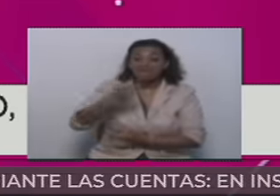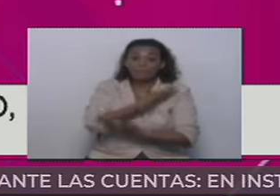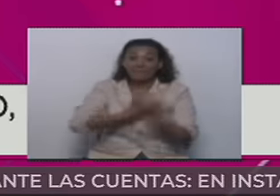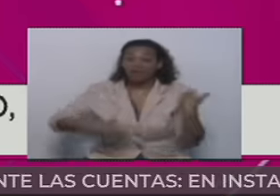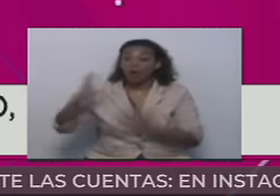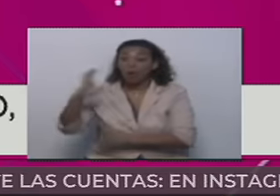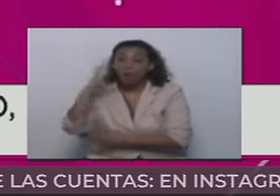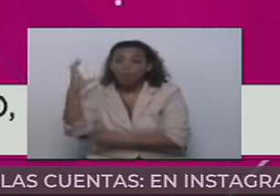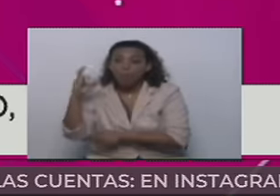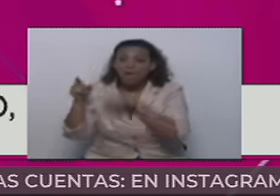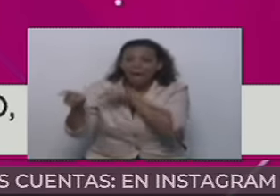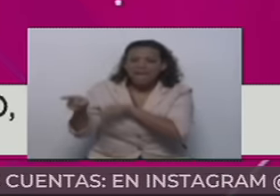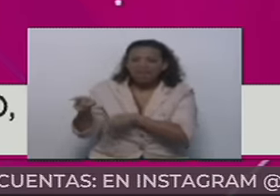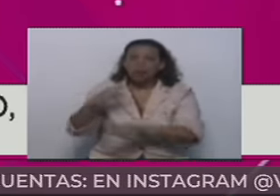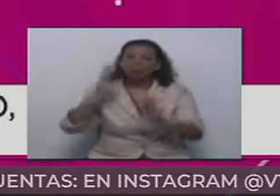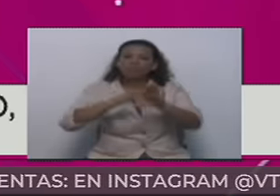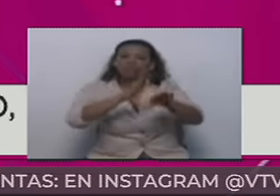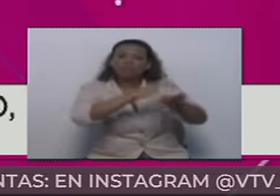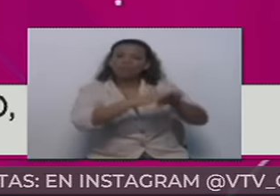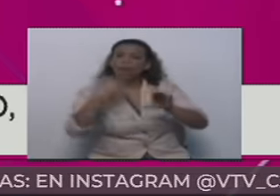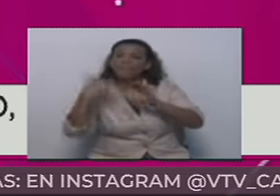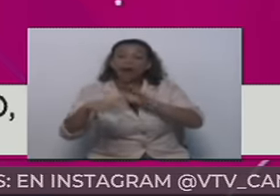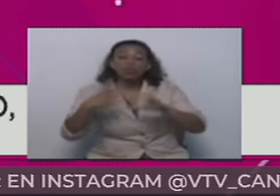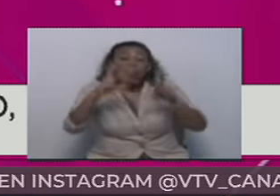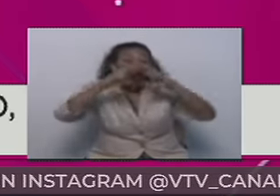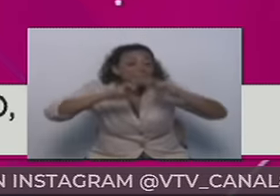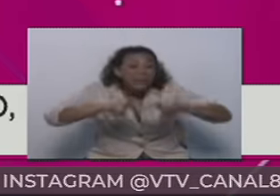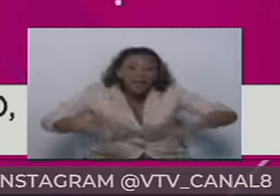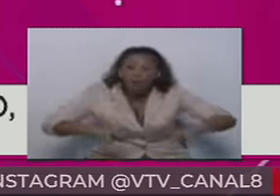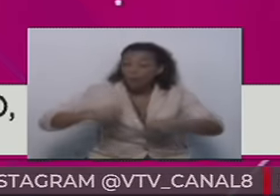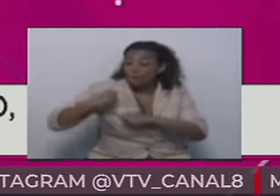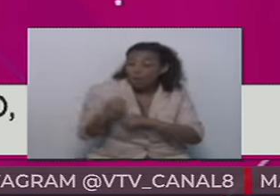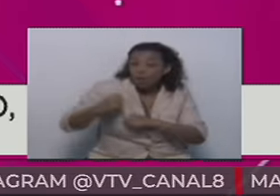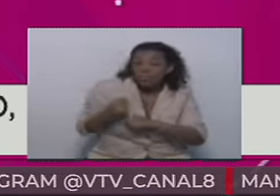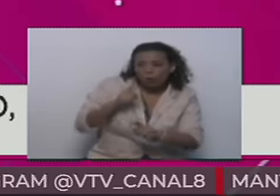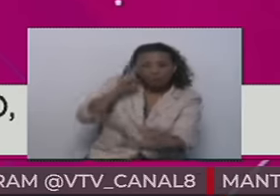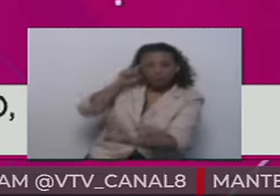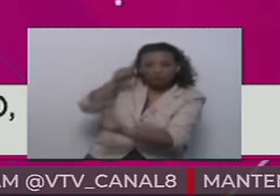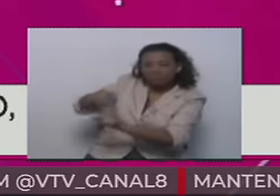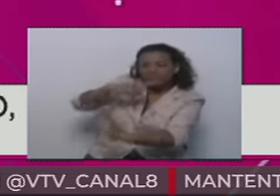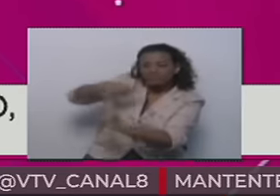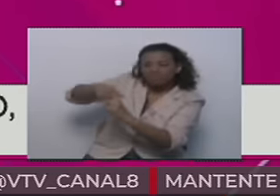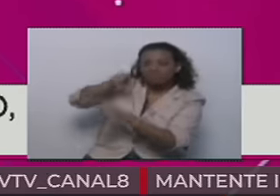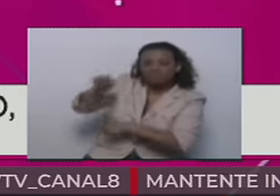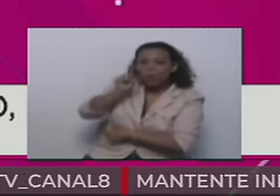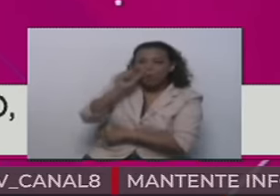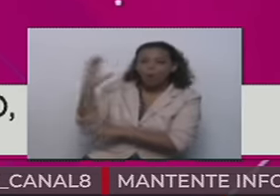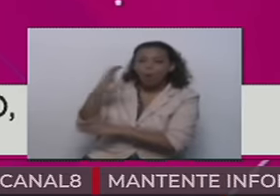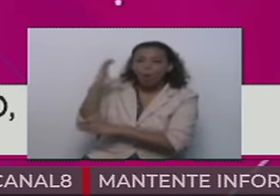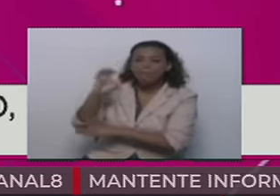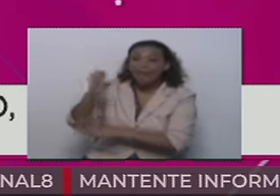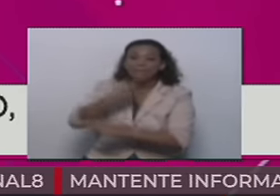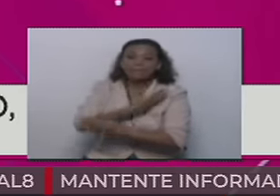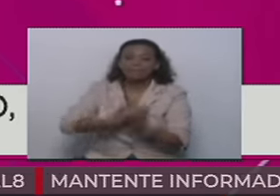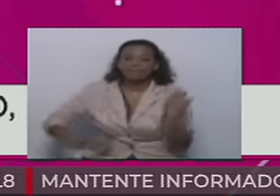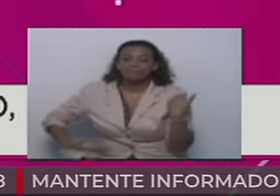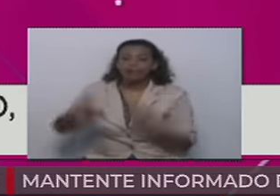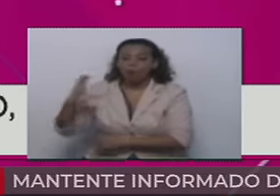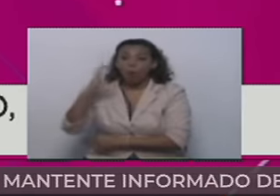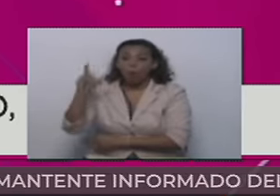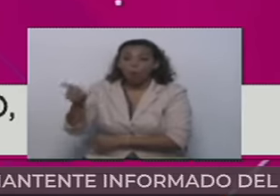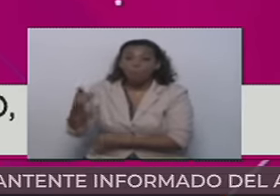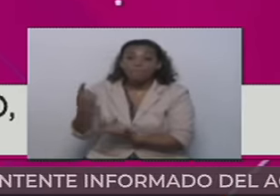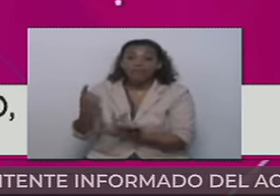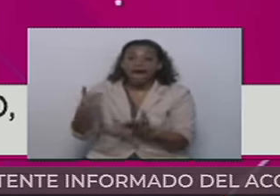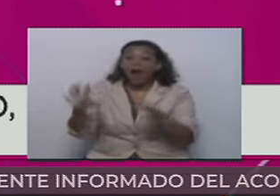Todos los indicios, todos los testimonios, toda la investigación apuntó a Álvaro Uribe Vélez en Colombia y su alianza